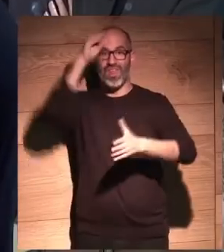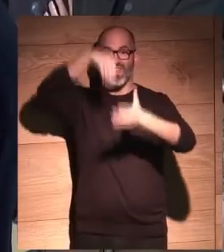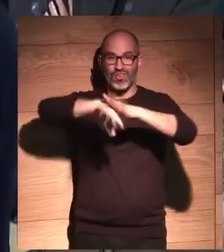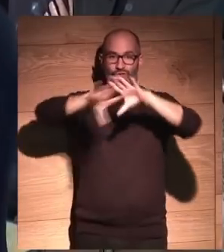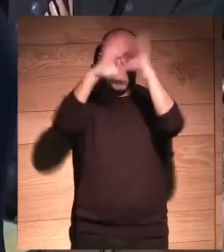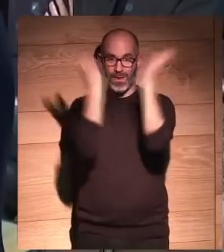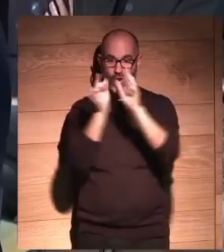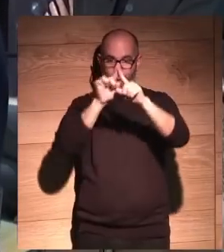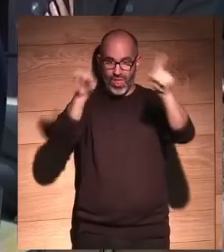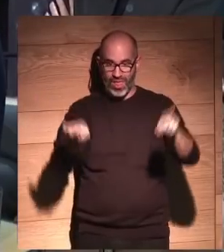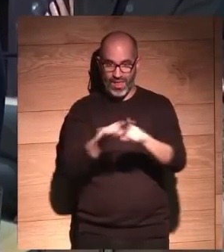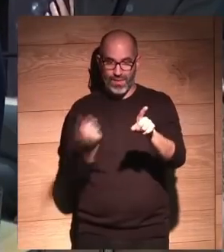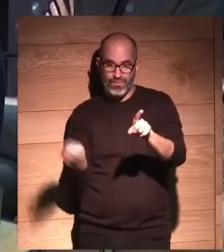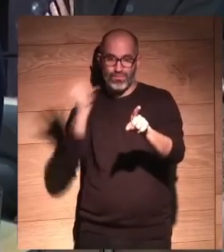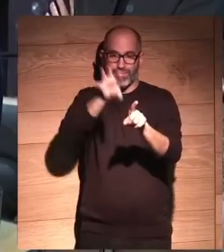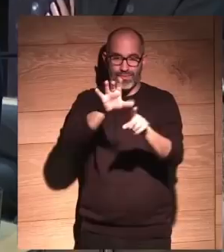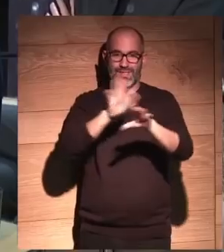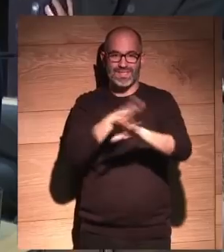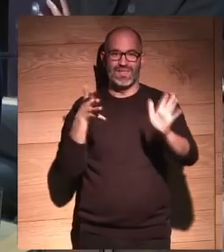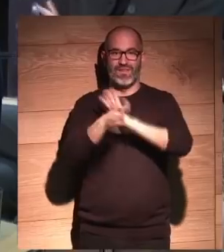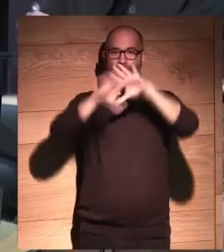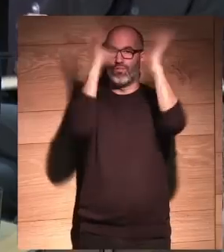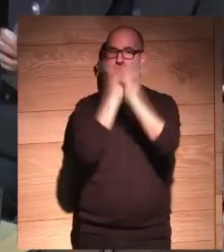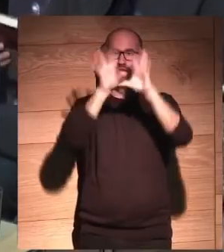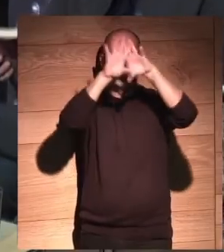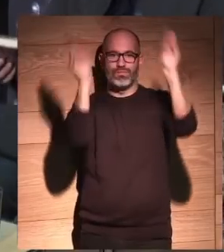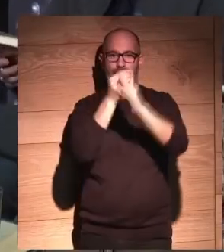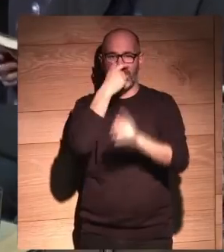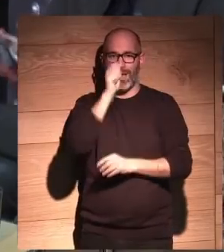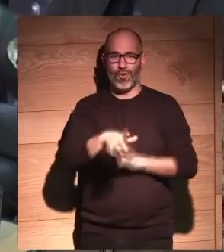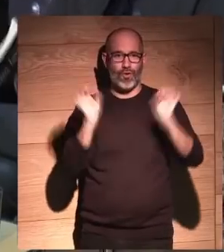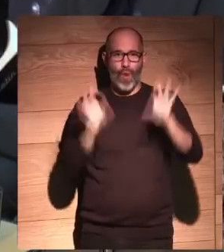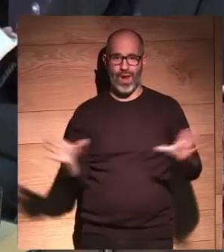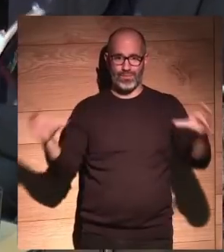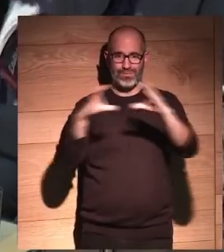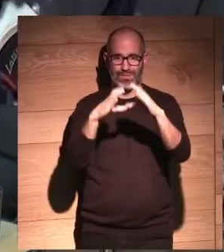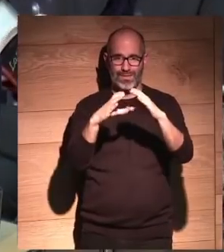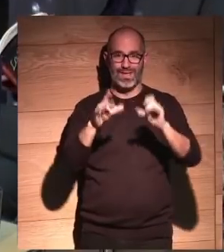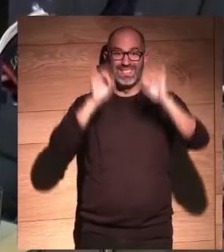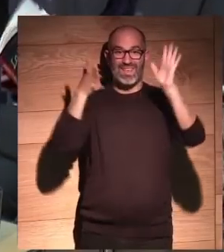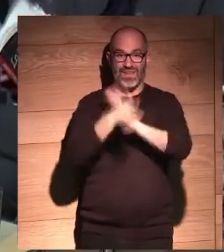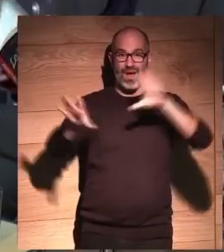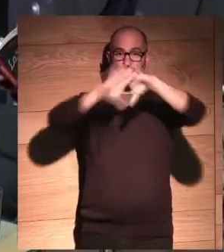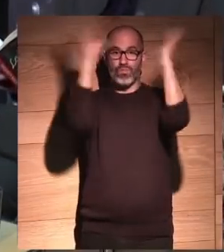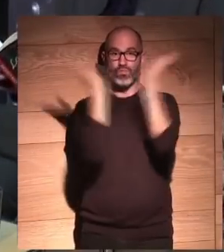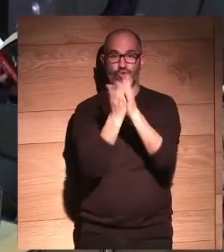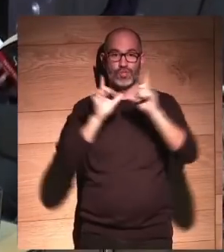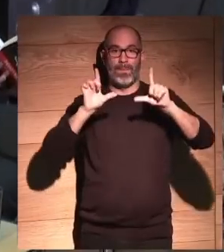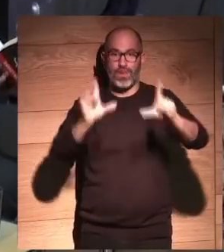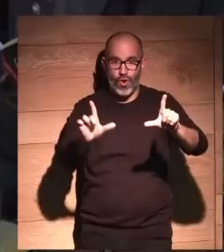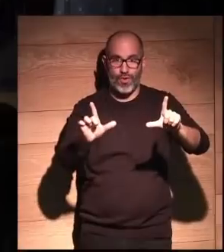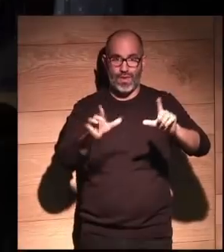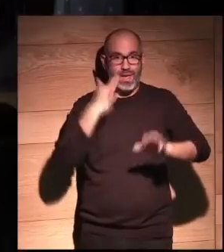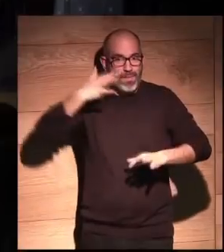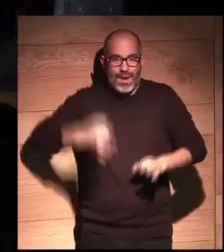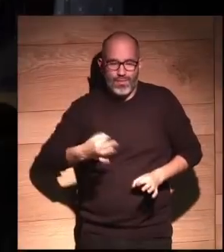pañuelo. Y es que el mundo es literalmente un pañuelo. Cuando decimos mapa mundi, estamos diciendo que el mundo es un pañuelo.